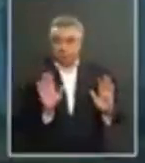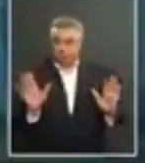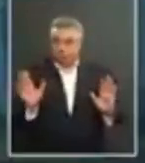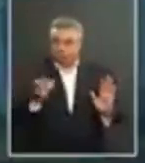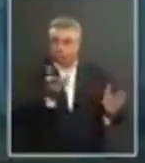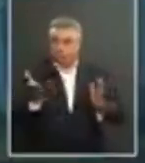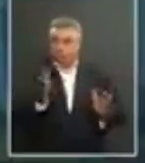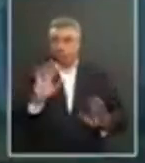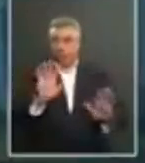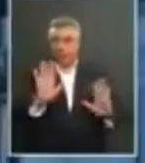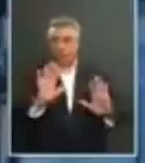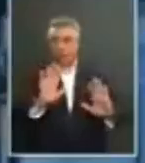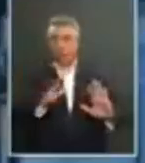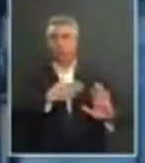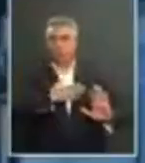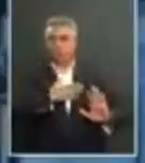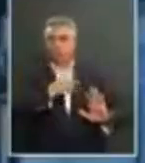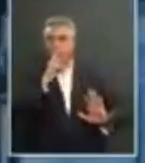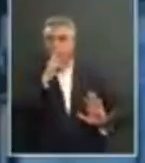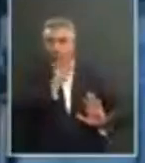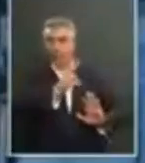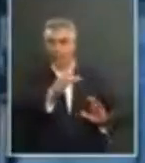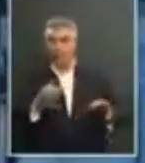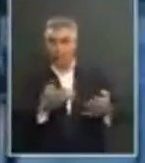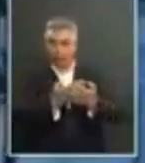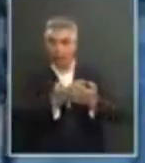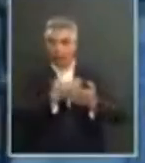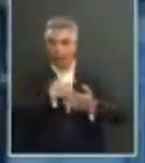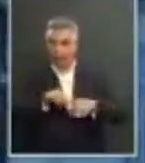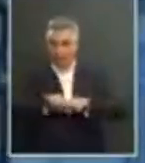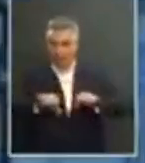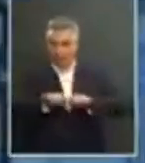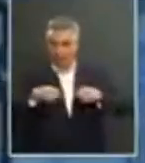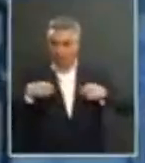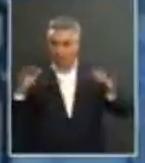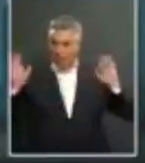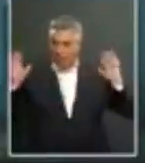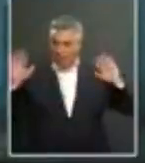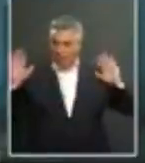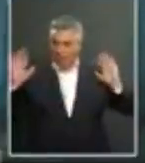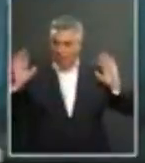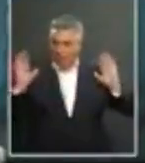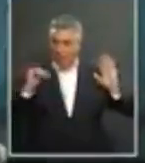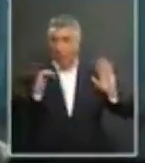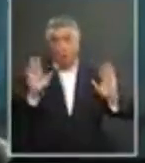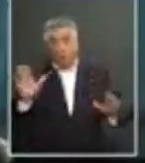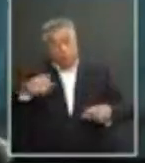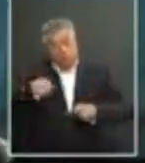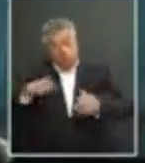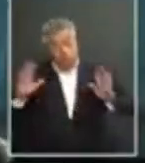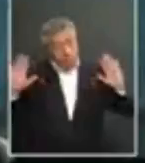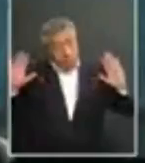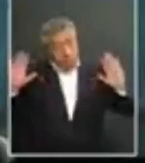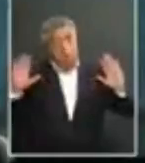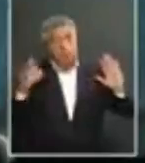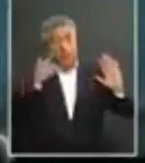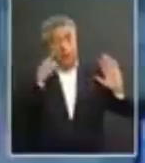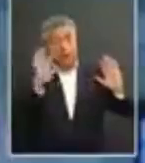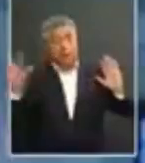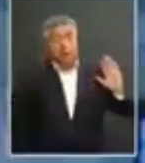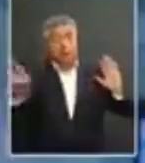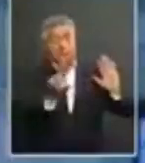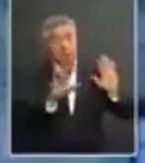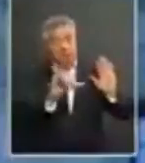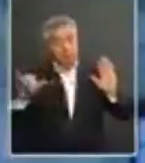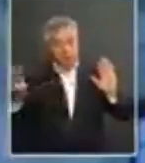le respondí a la red, no me puse de acuerdo con nadie. Pero ¿se está portando mal Maldonado ahora? Yo no fui. Ya le tocará la réplica. Sí. En